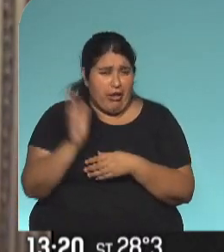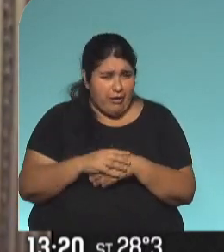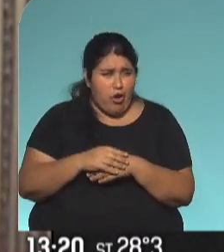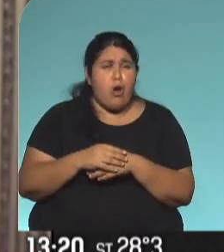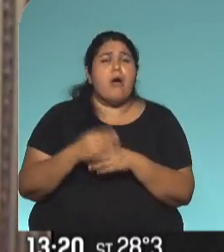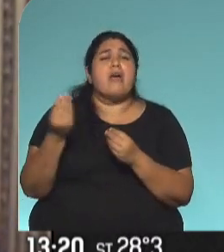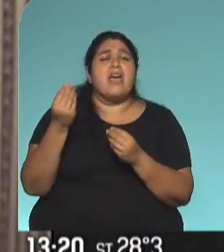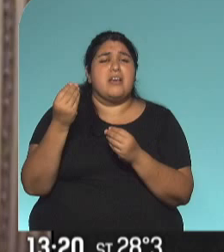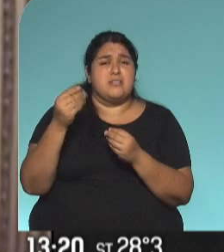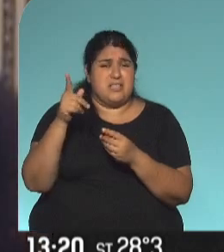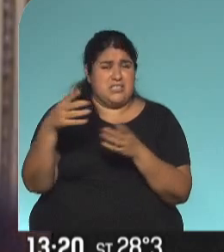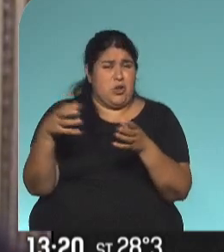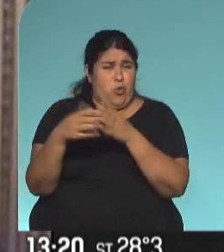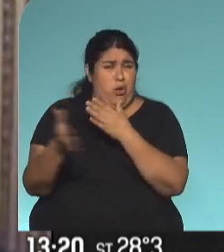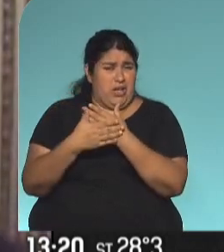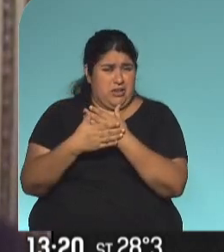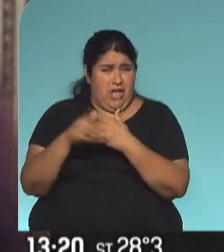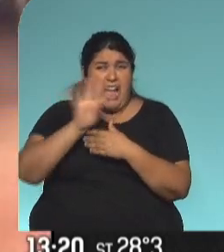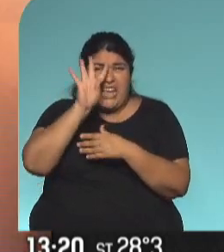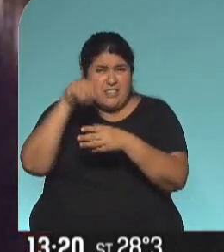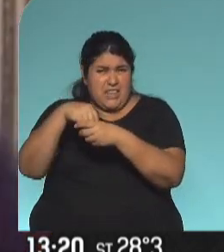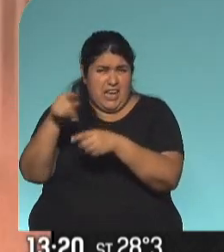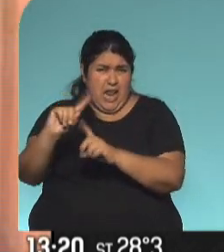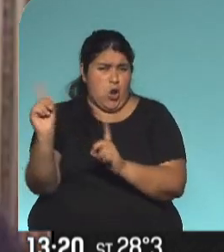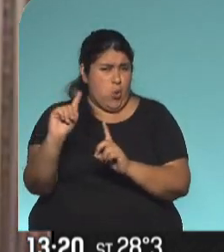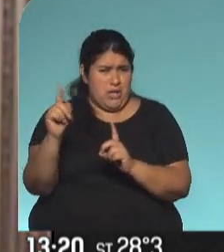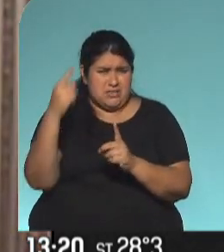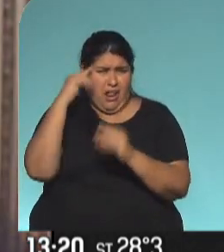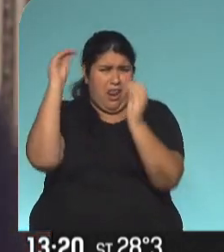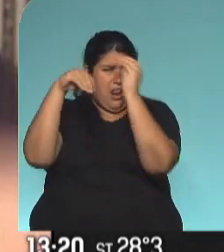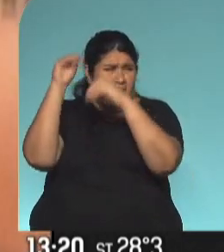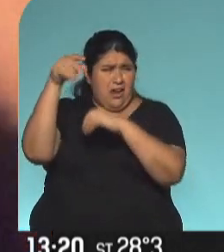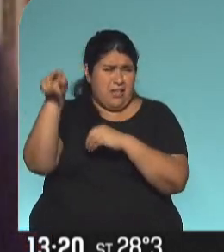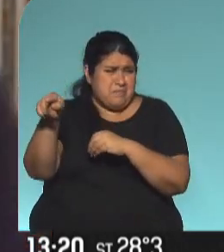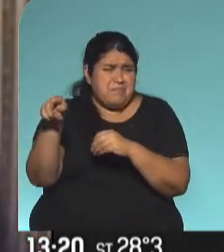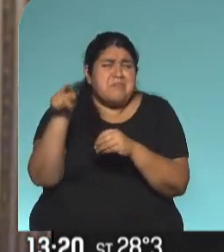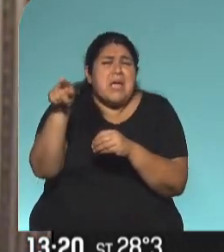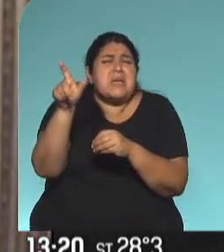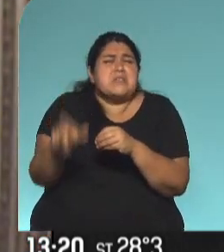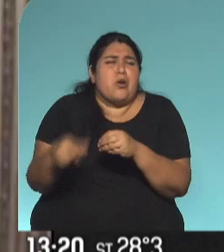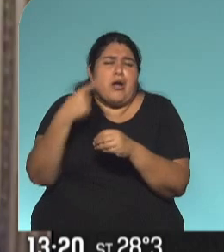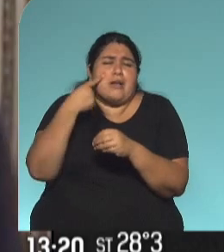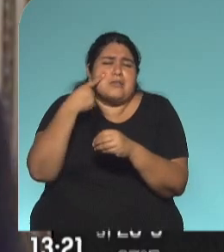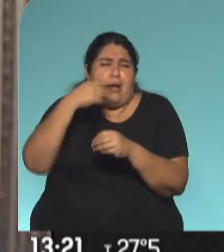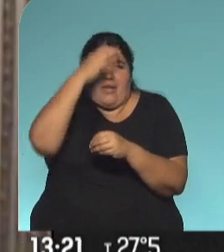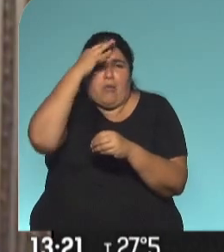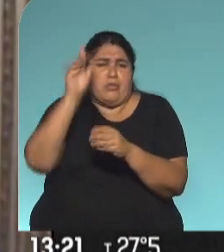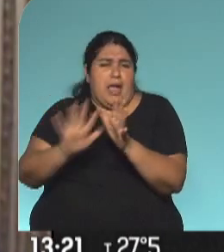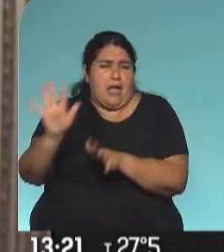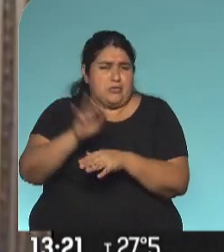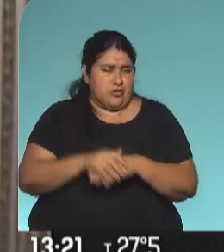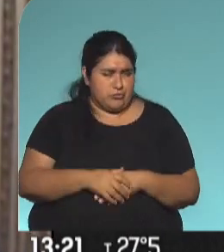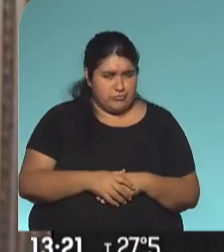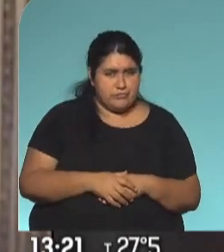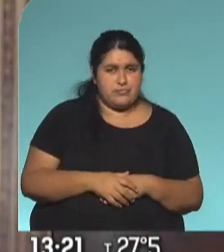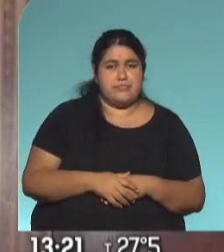Yacu Pérez no es de izquierda, por favor, ni siquiera indígena. Todo mimético, ¿no? Es un gran montaje, Yacu Pérez.